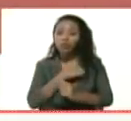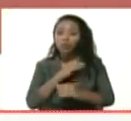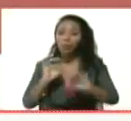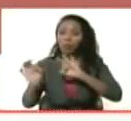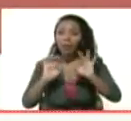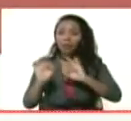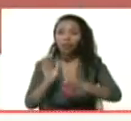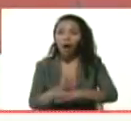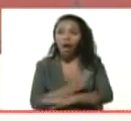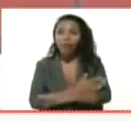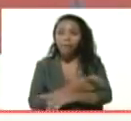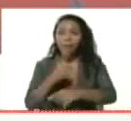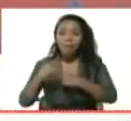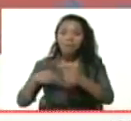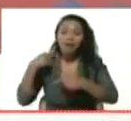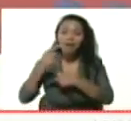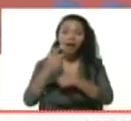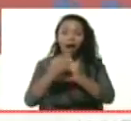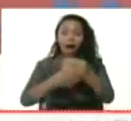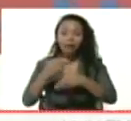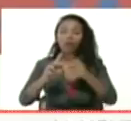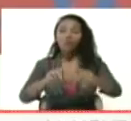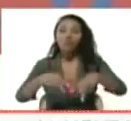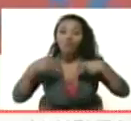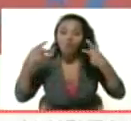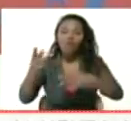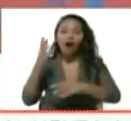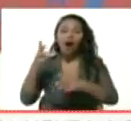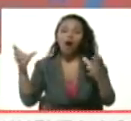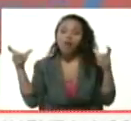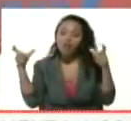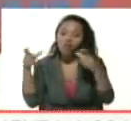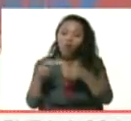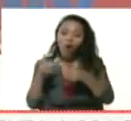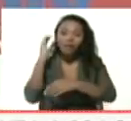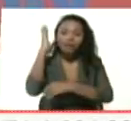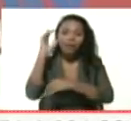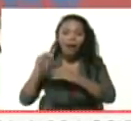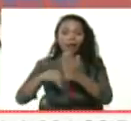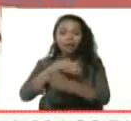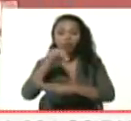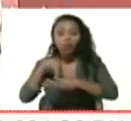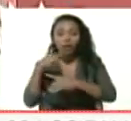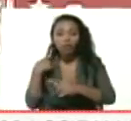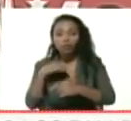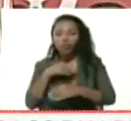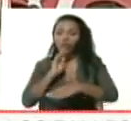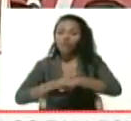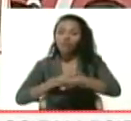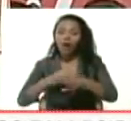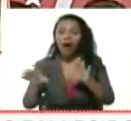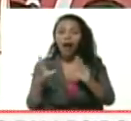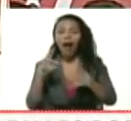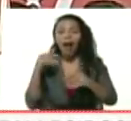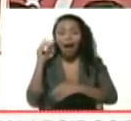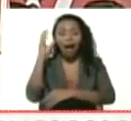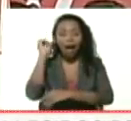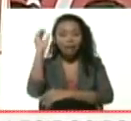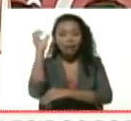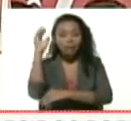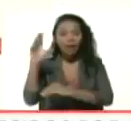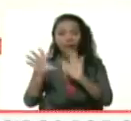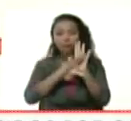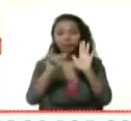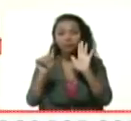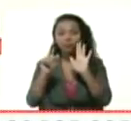nos preparamos para mañana hacer una sesión en la Asamblea Nacional. Nosotros convocamos a la Asamblea Nacional Constituyente, donde vamos a